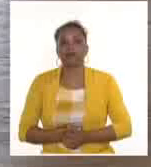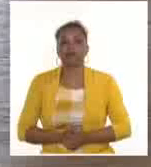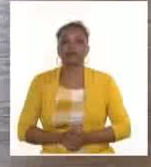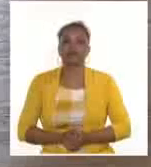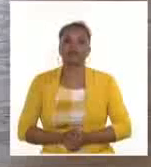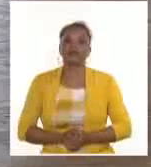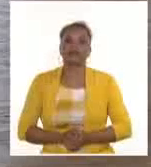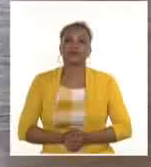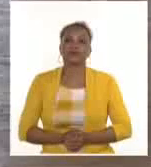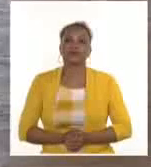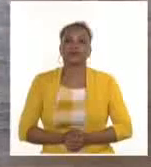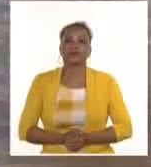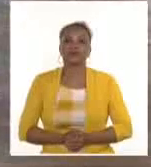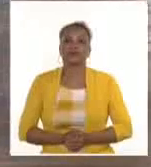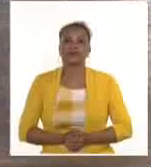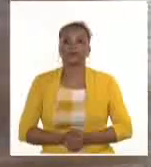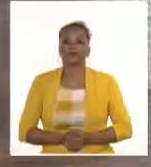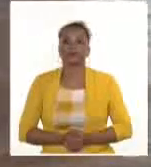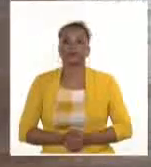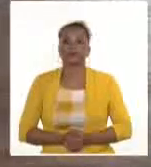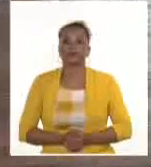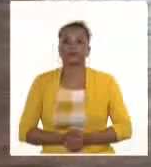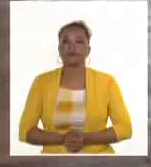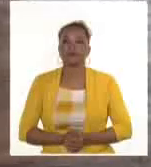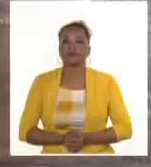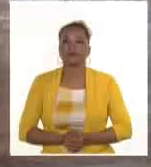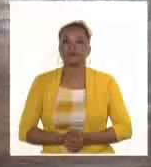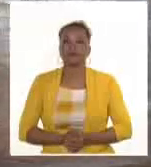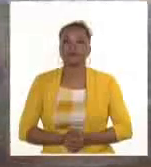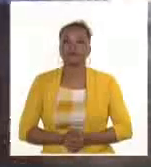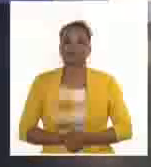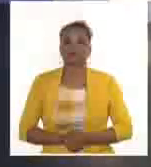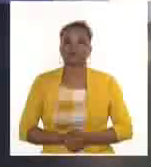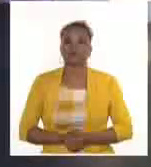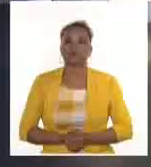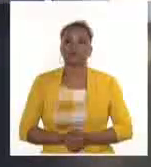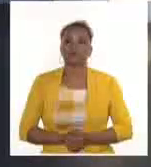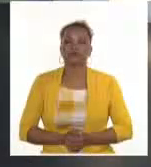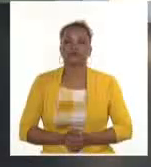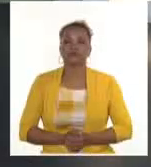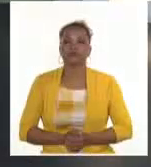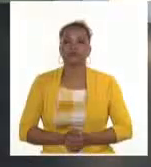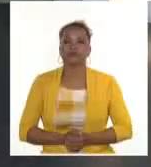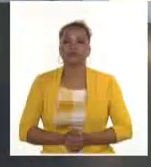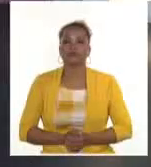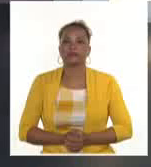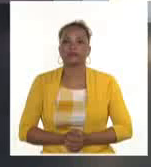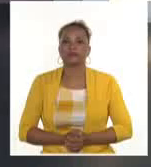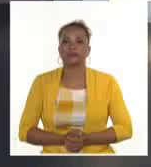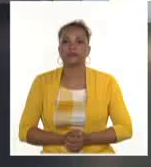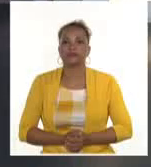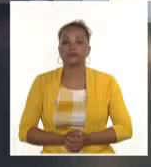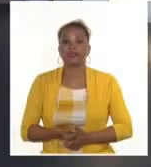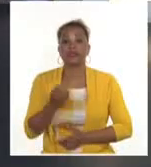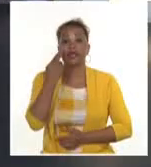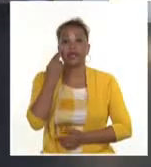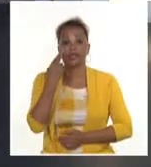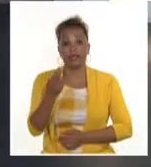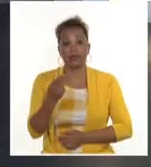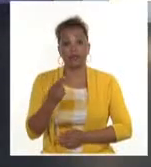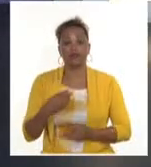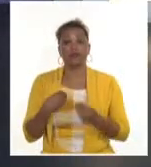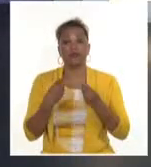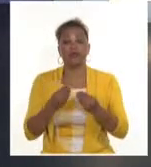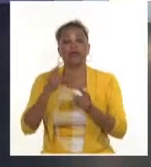guerra juris norid canal cubano de noticias el más alto reconocimiento que otorga el